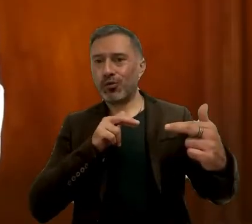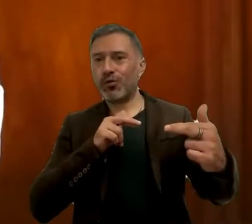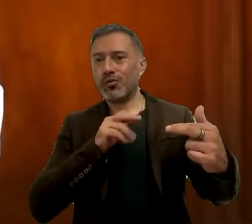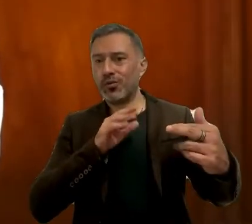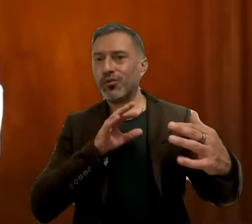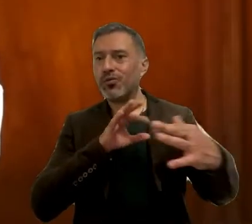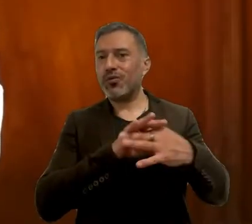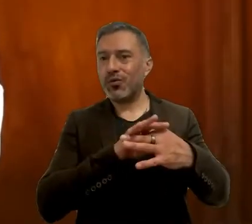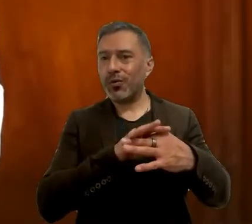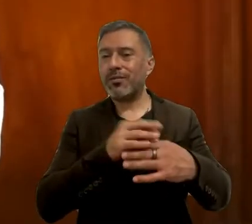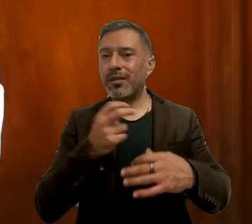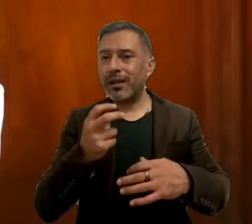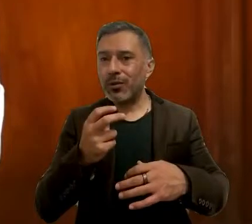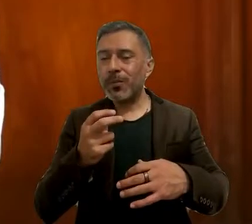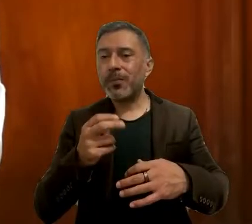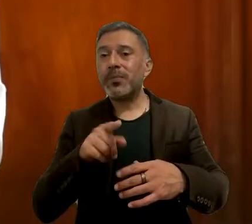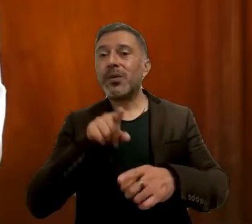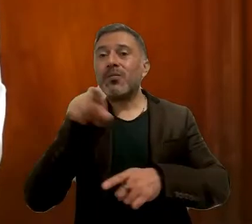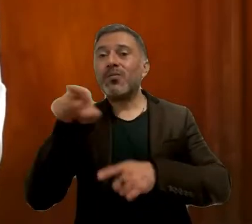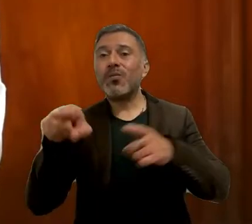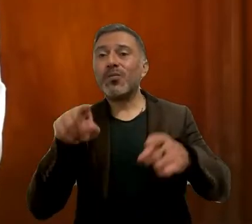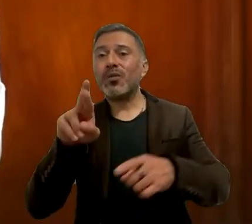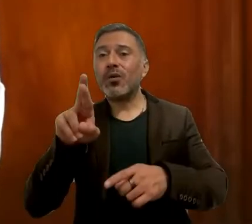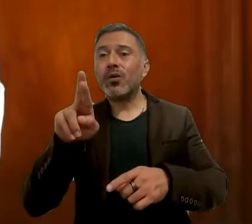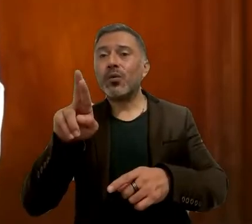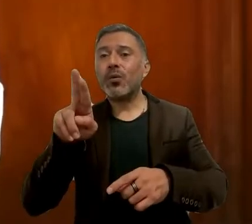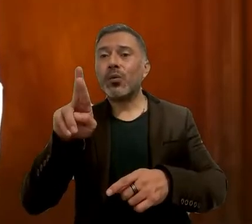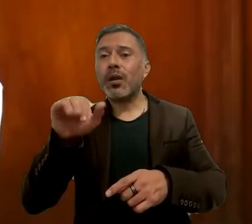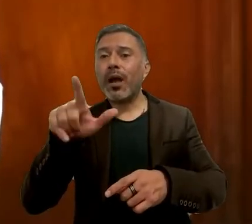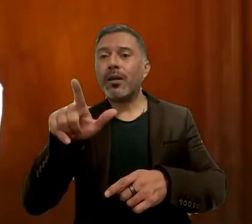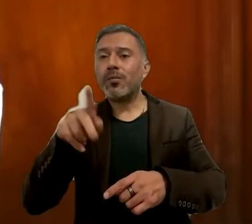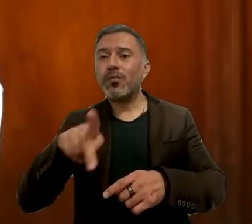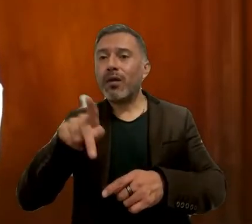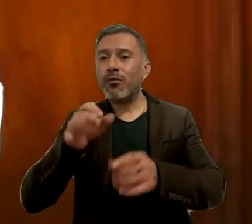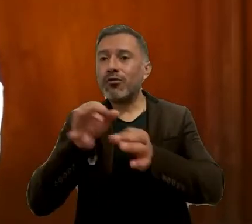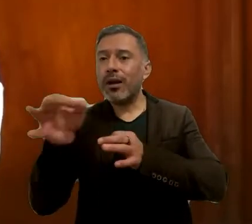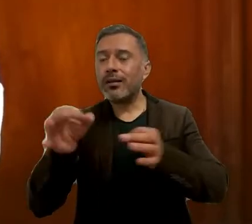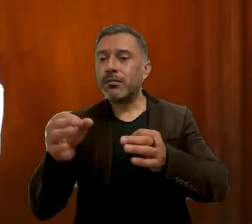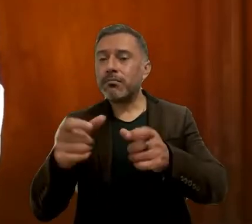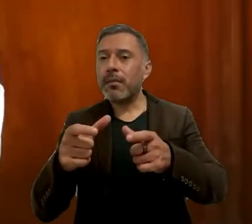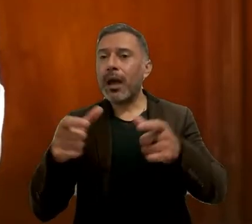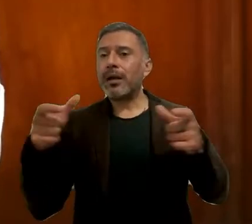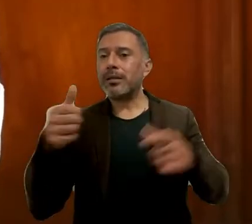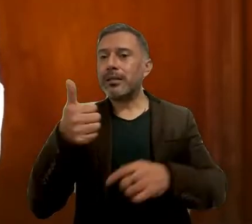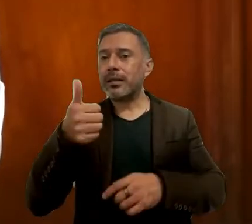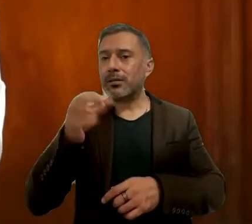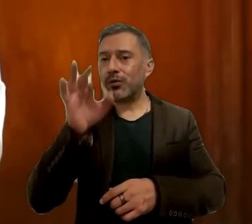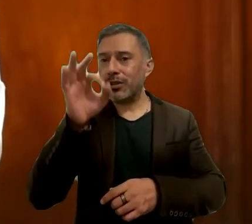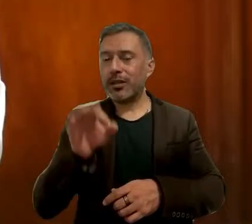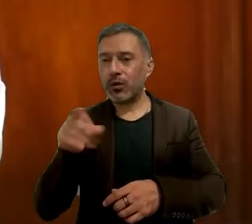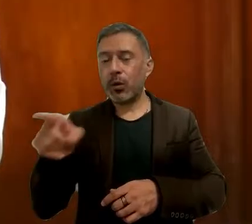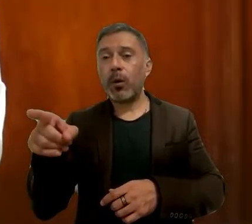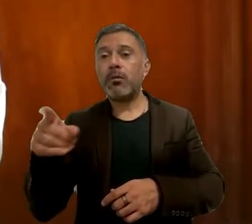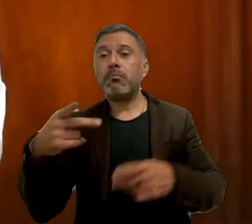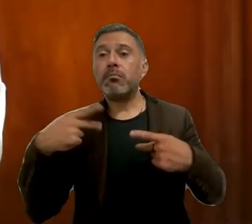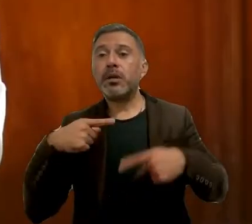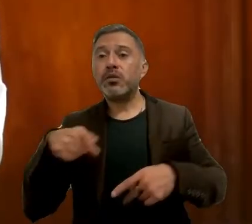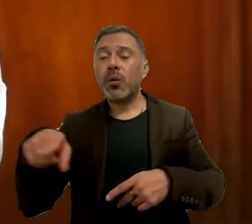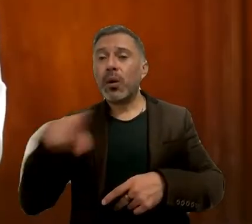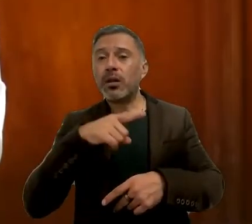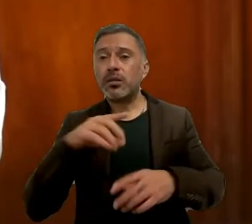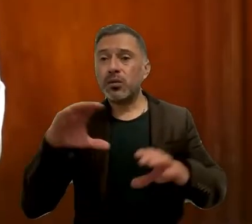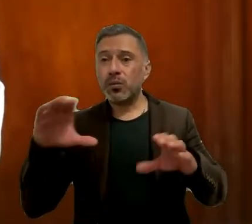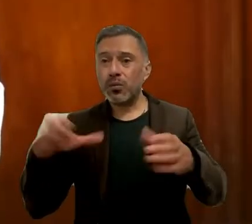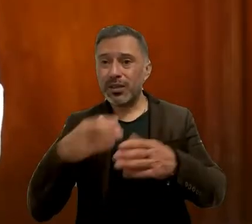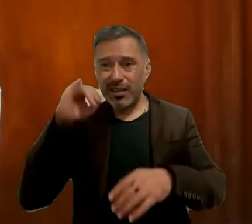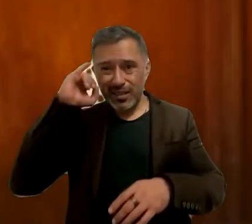eleva al 6% en las áreas rurales y que alcanza el 8% de las personas hablantes en regiones donde